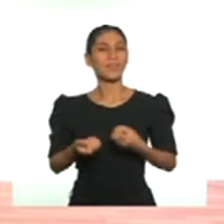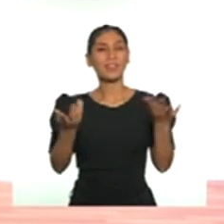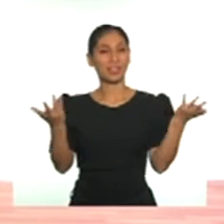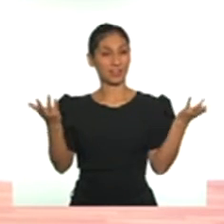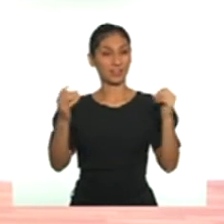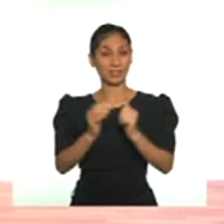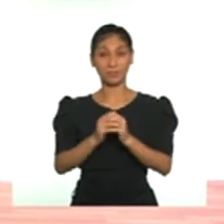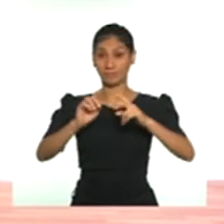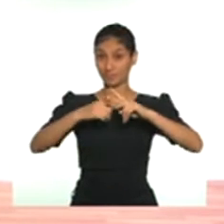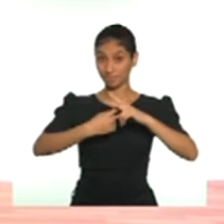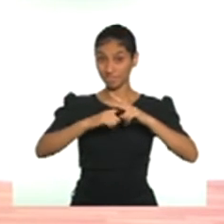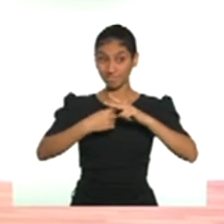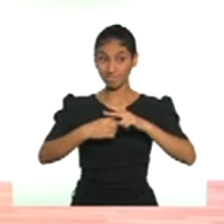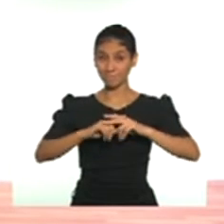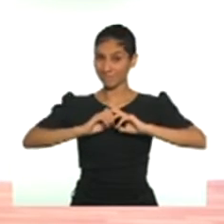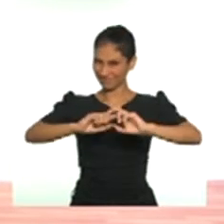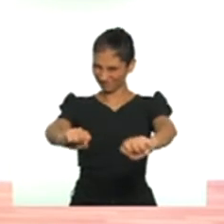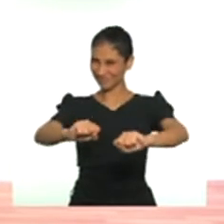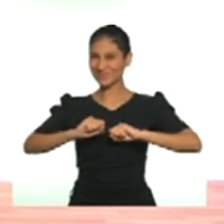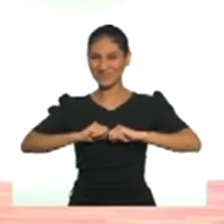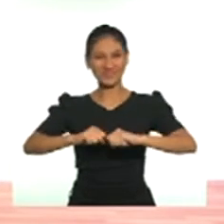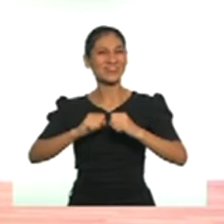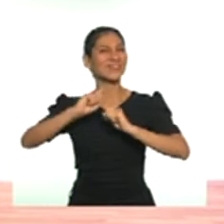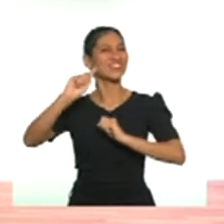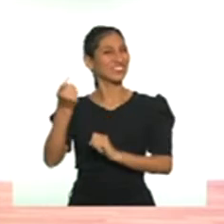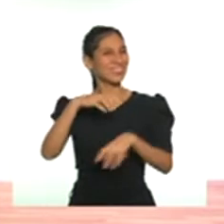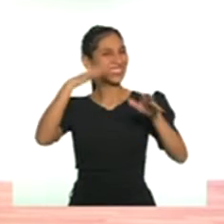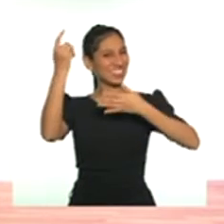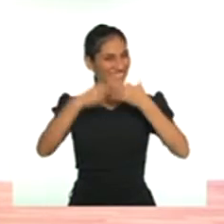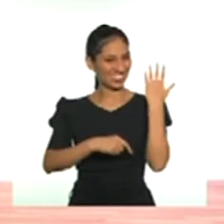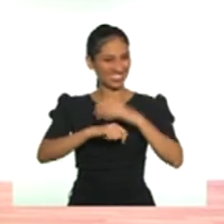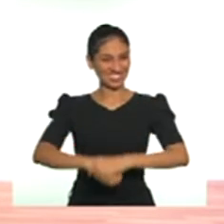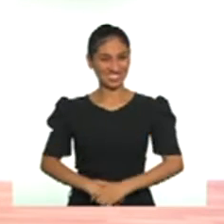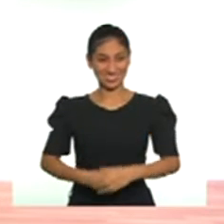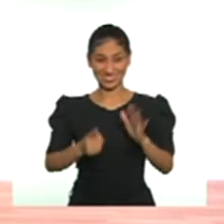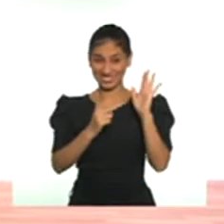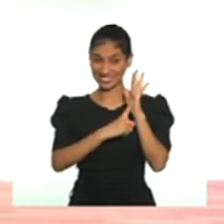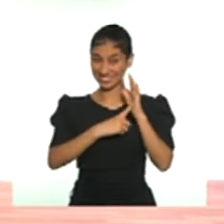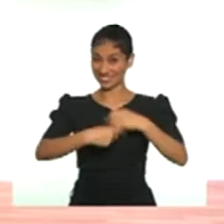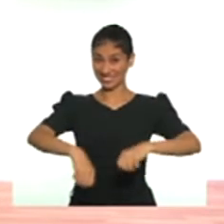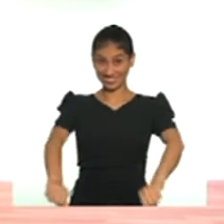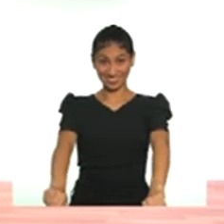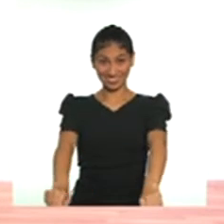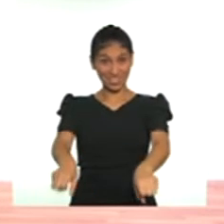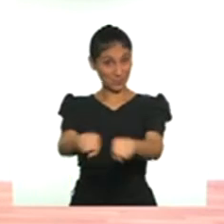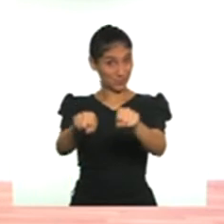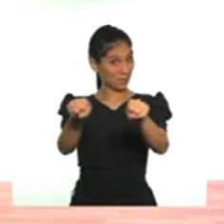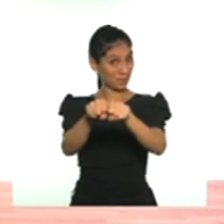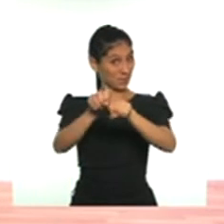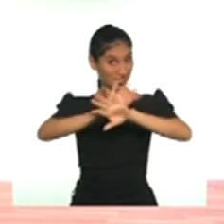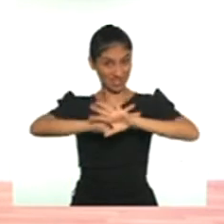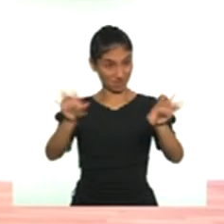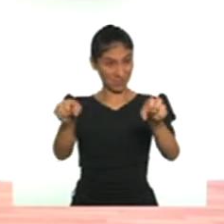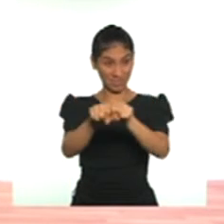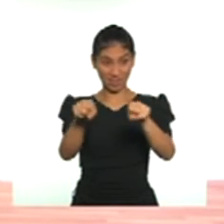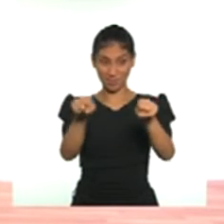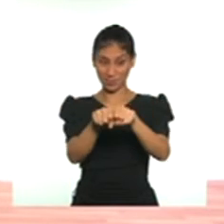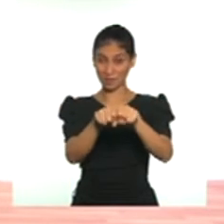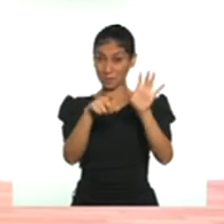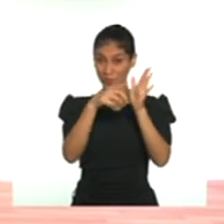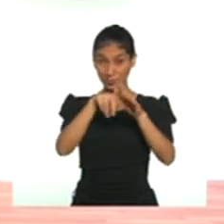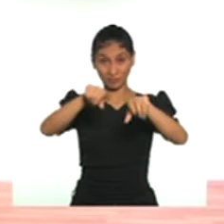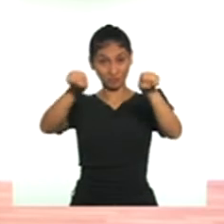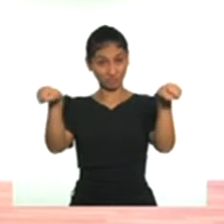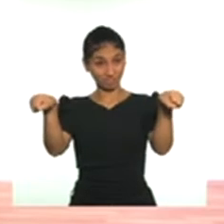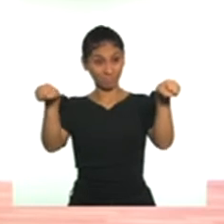bien, ahora vamos a comenzar con el ejercicio. Lo primero que vamos a hacer. Pies, solo pies. Abrimos